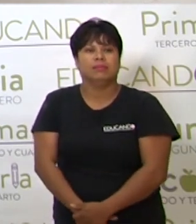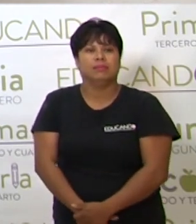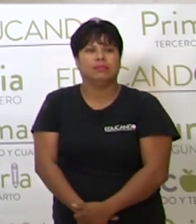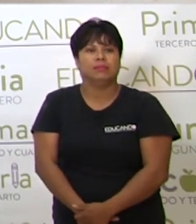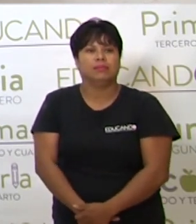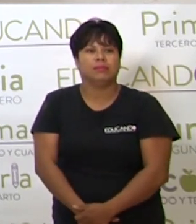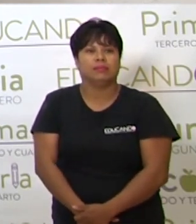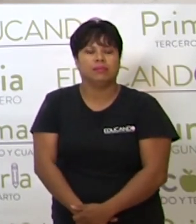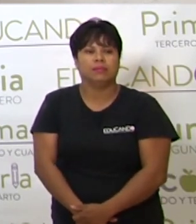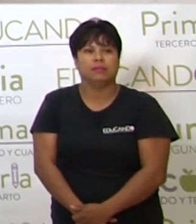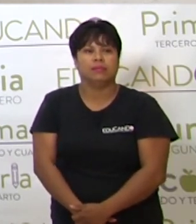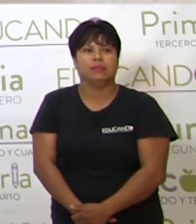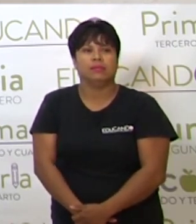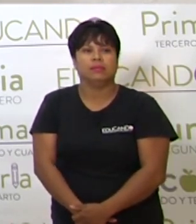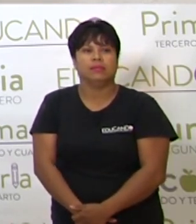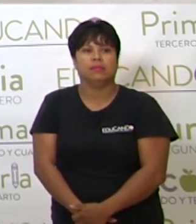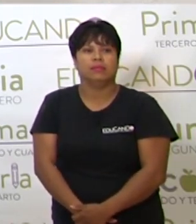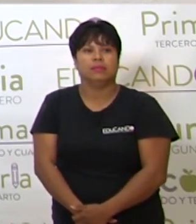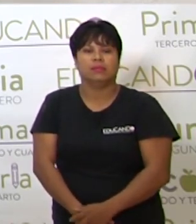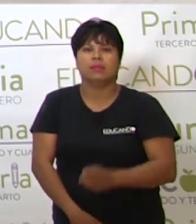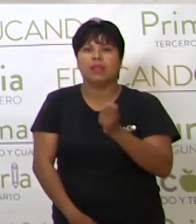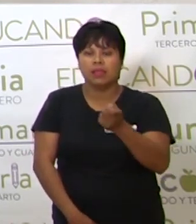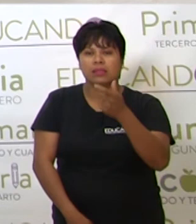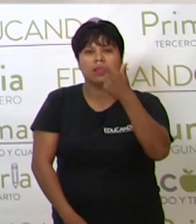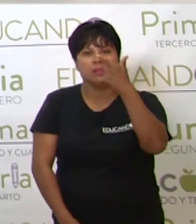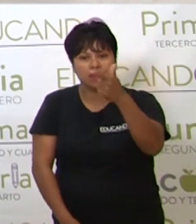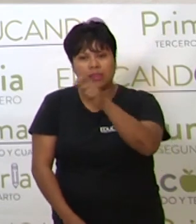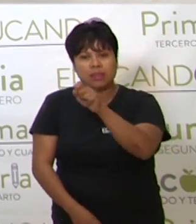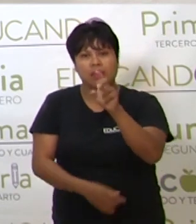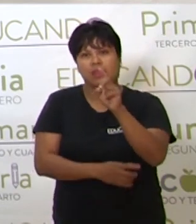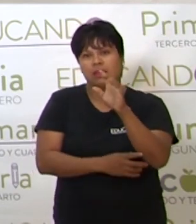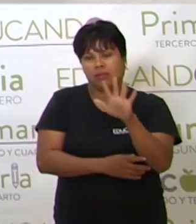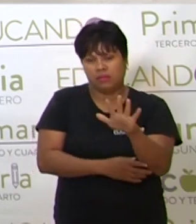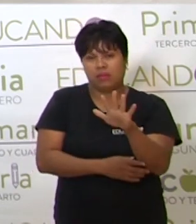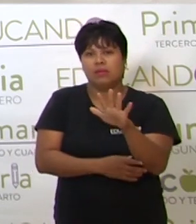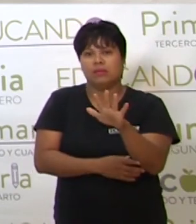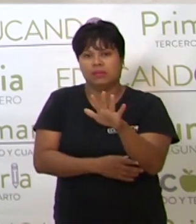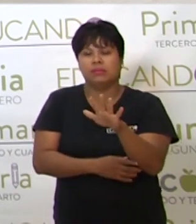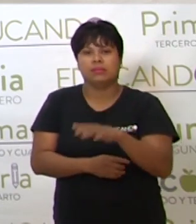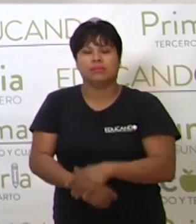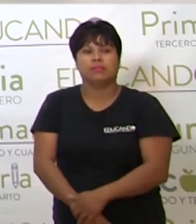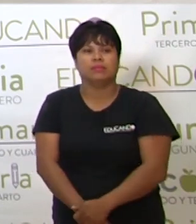7 que son los 7 35 años